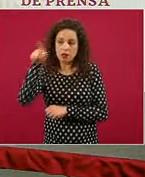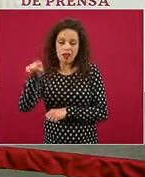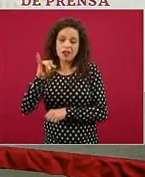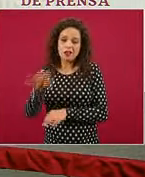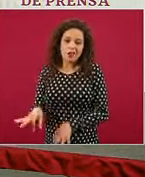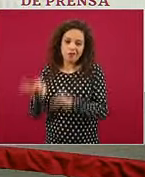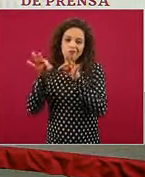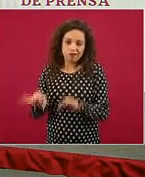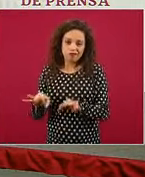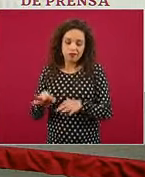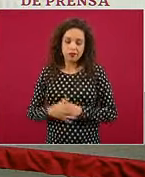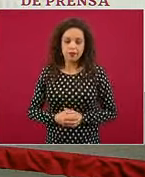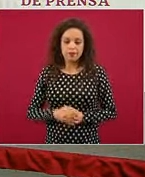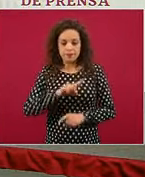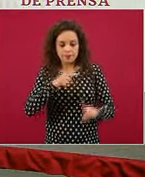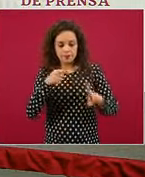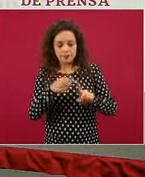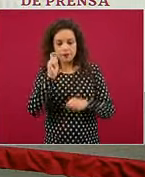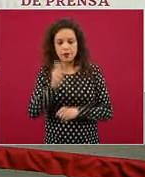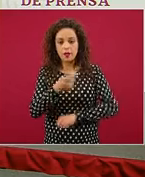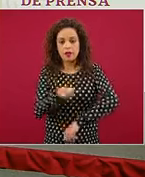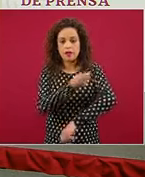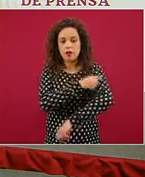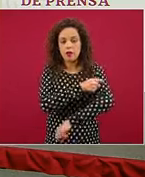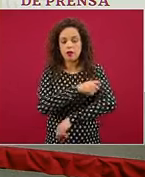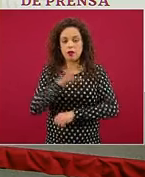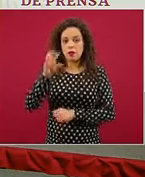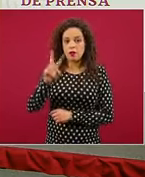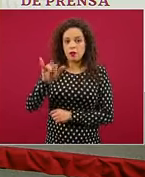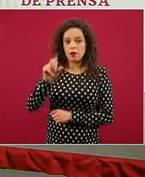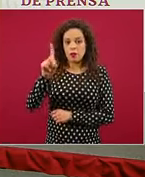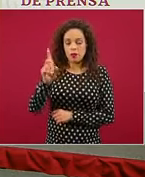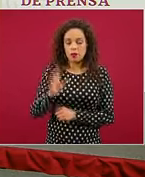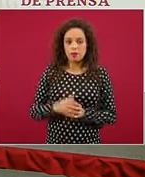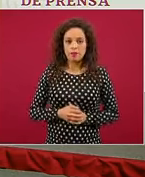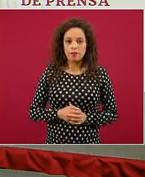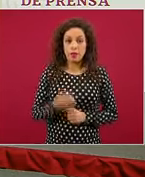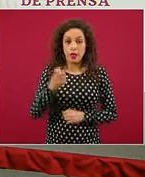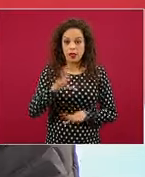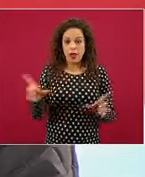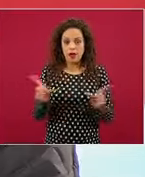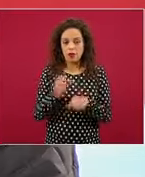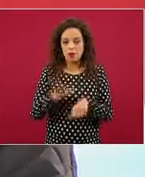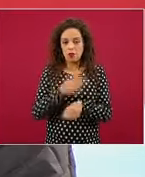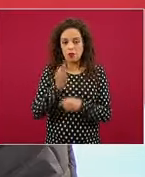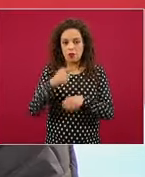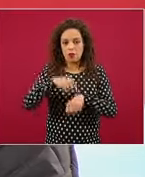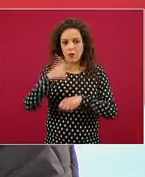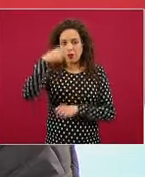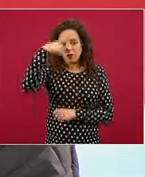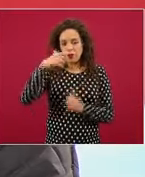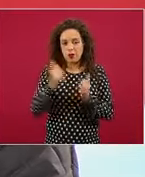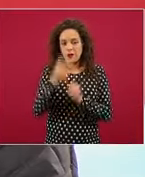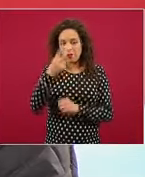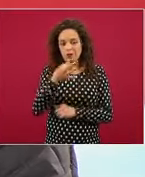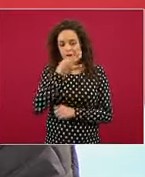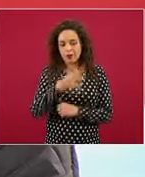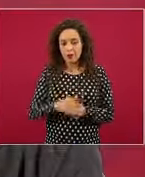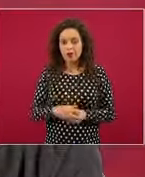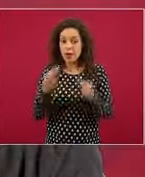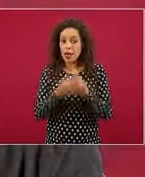referido a las vacunas COVID, y con esto terminamos porque son las 20 horas con 2 minutos, también por eso es indispensable que